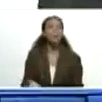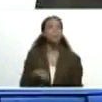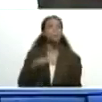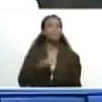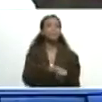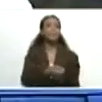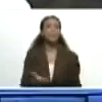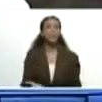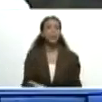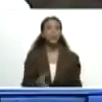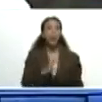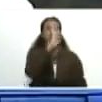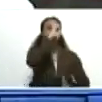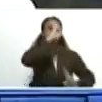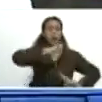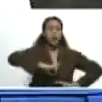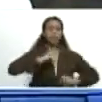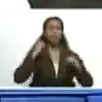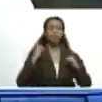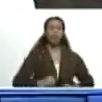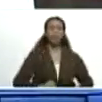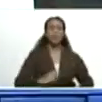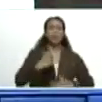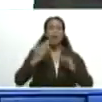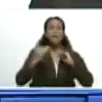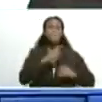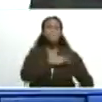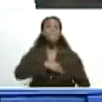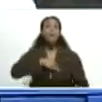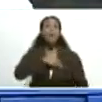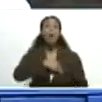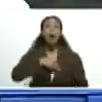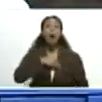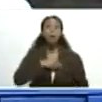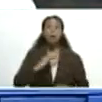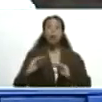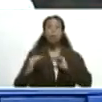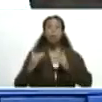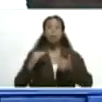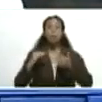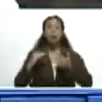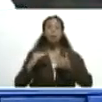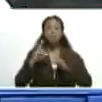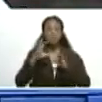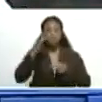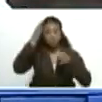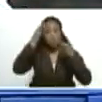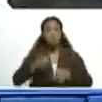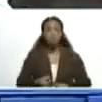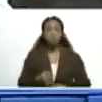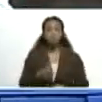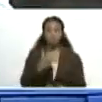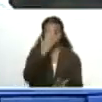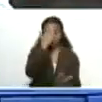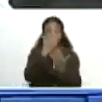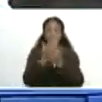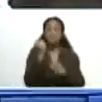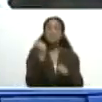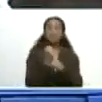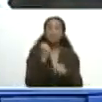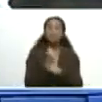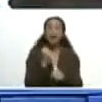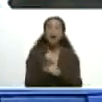Nosotros nos hacemos respetar por nuestra moral, no nuestra honestidad, nuestra capacidad de trabajo, pero sobre